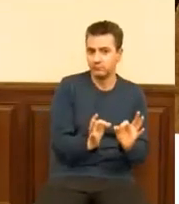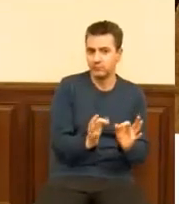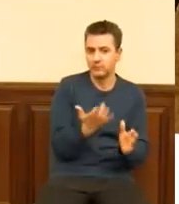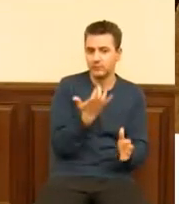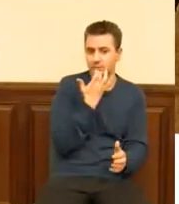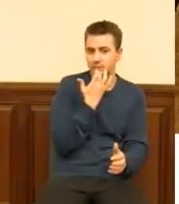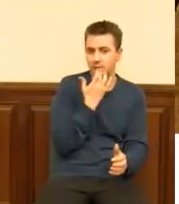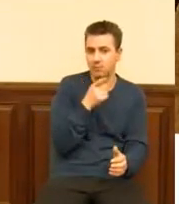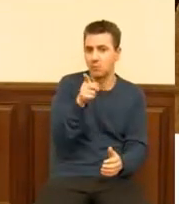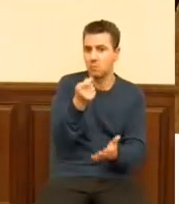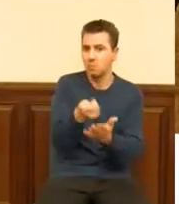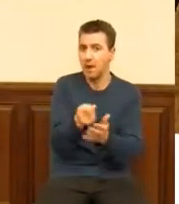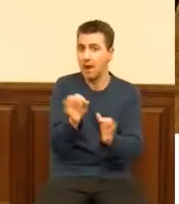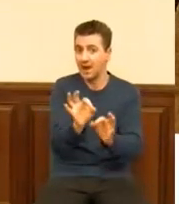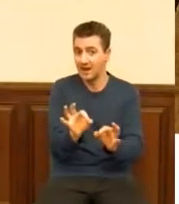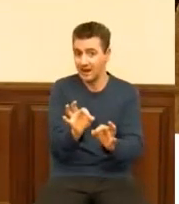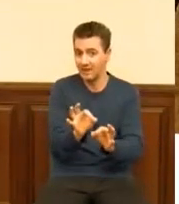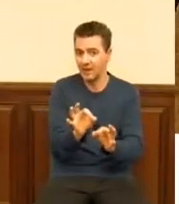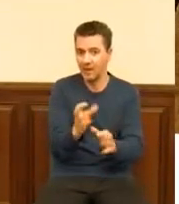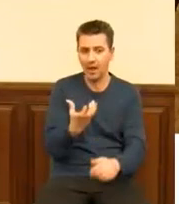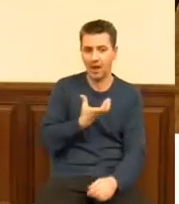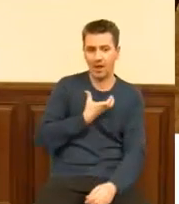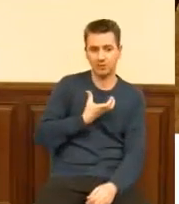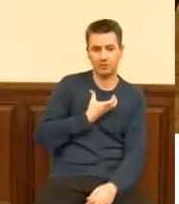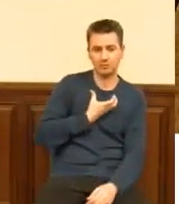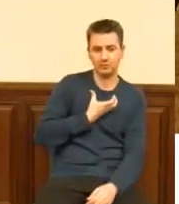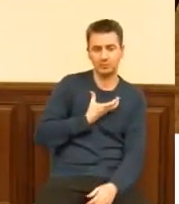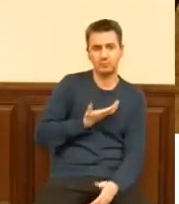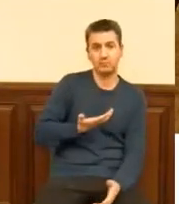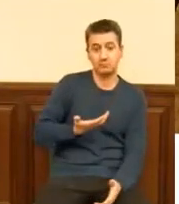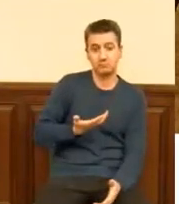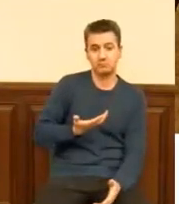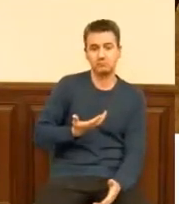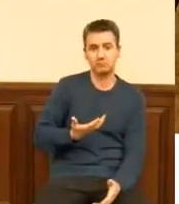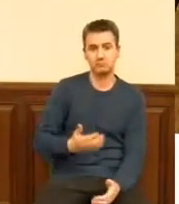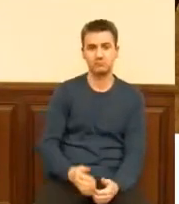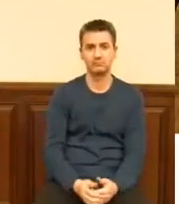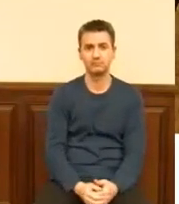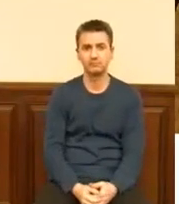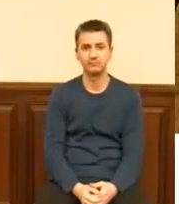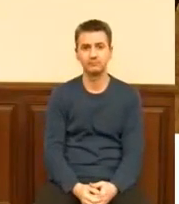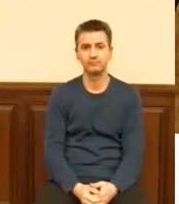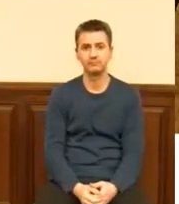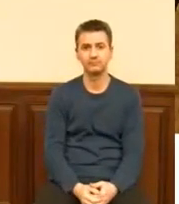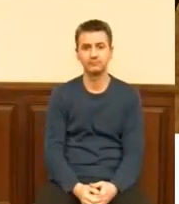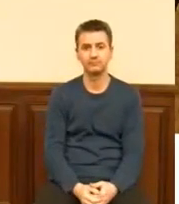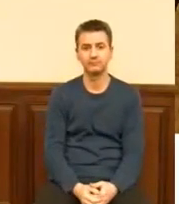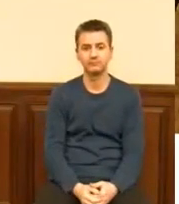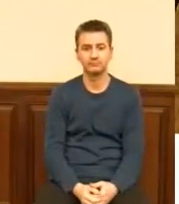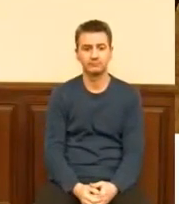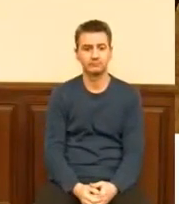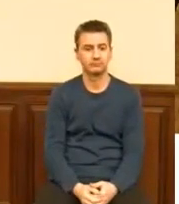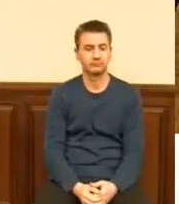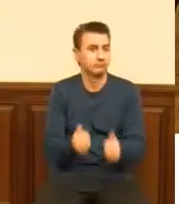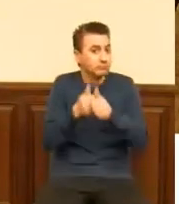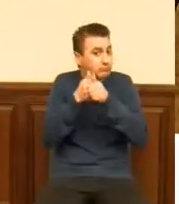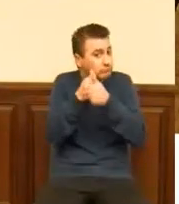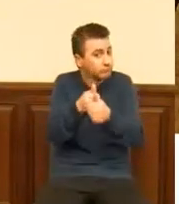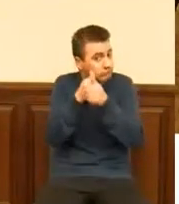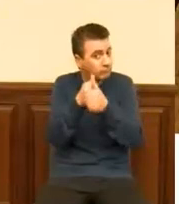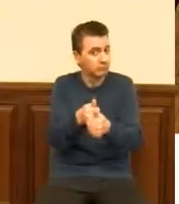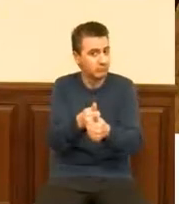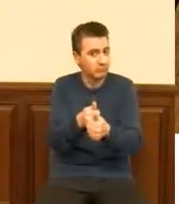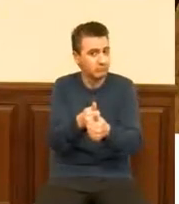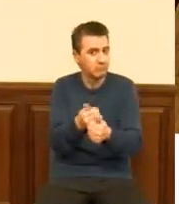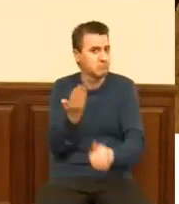no pagas, el ayuntamiento, entre comillas, vamos a decirlo, te persigue. Y es que